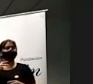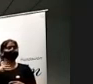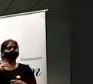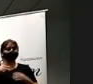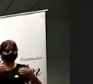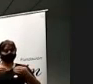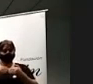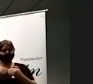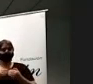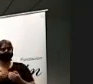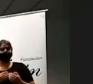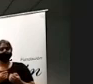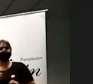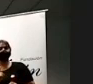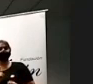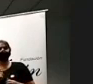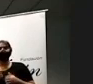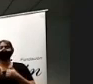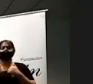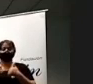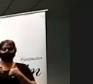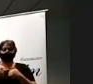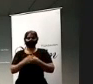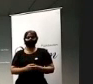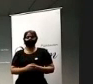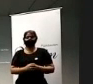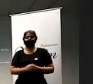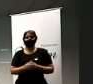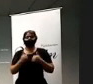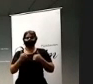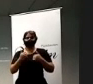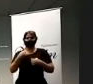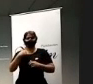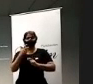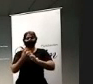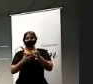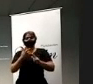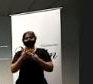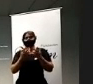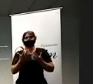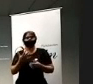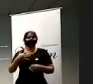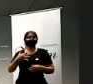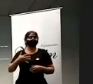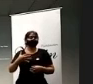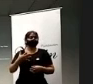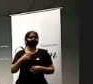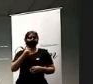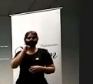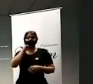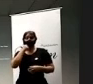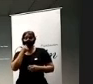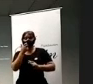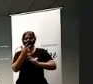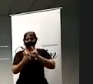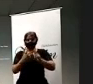De mi parte, Ariel, realmente desafiante, súper emocionante tu charla. Es un trabajo